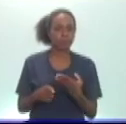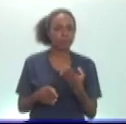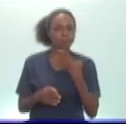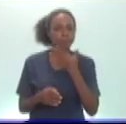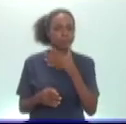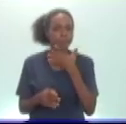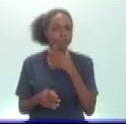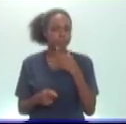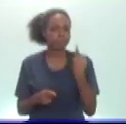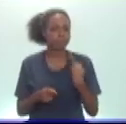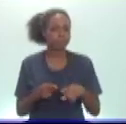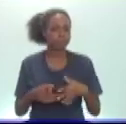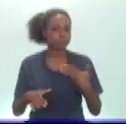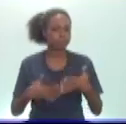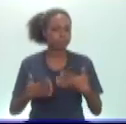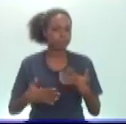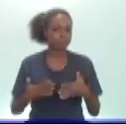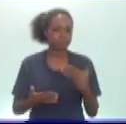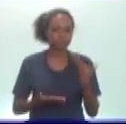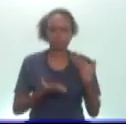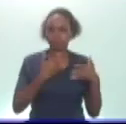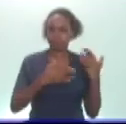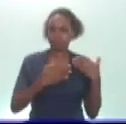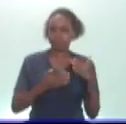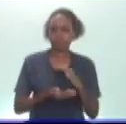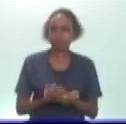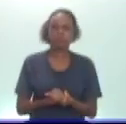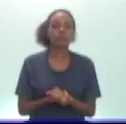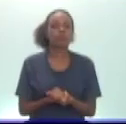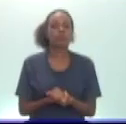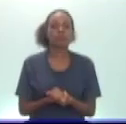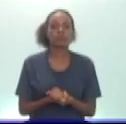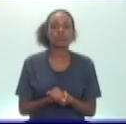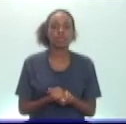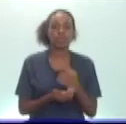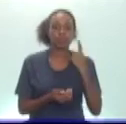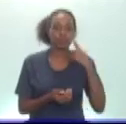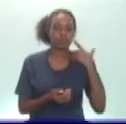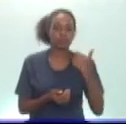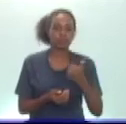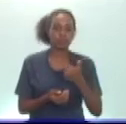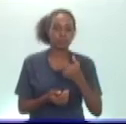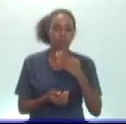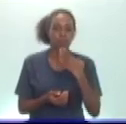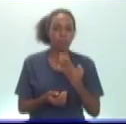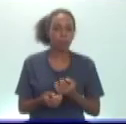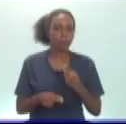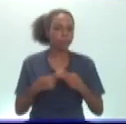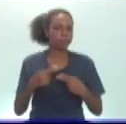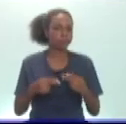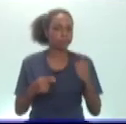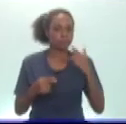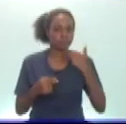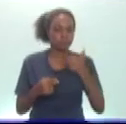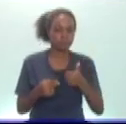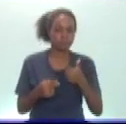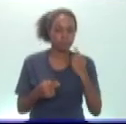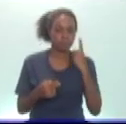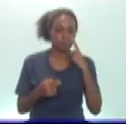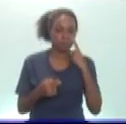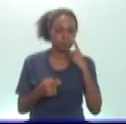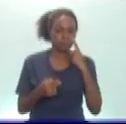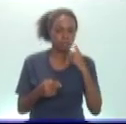realizamos. Vean la manera en que hicimos durante la emisión, cómo razonamos, y vean este para que establezcan el